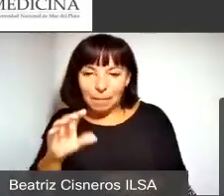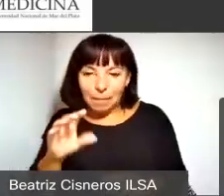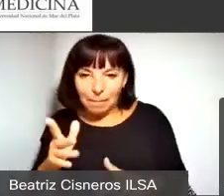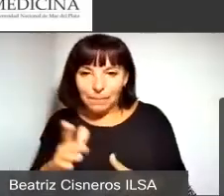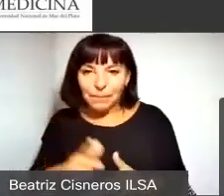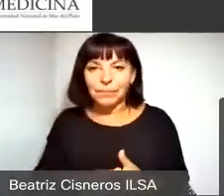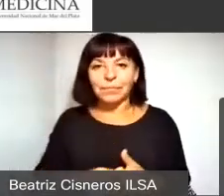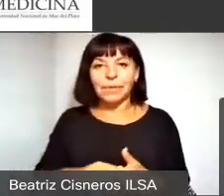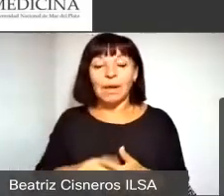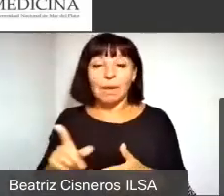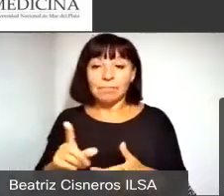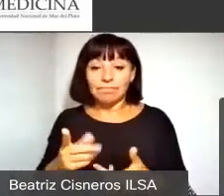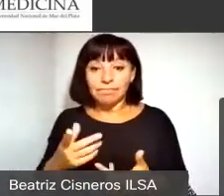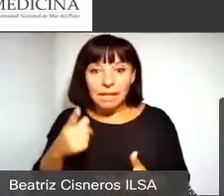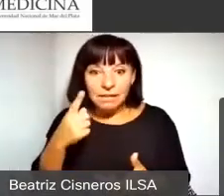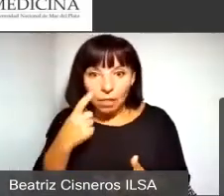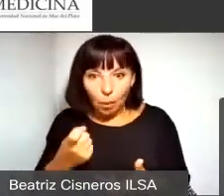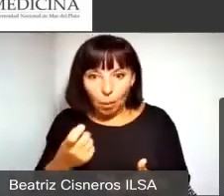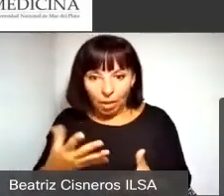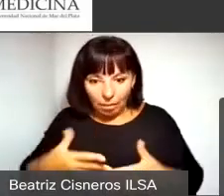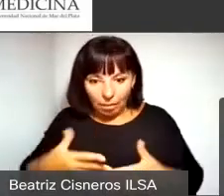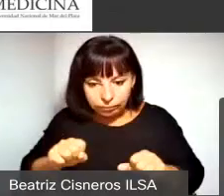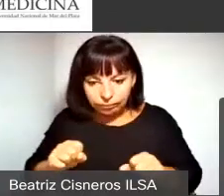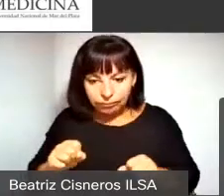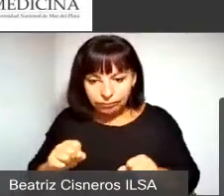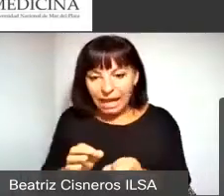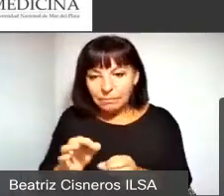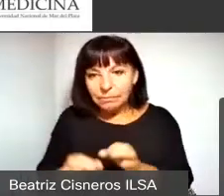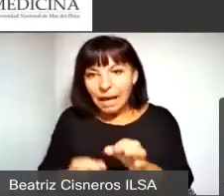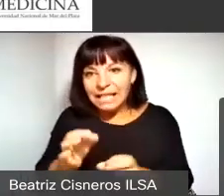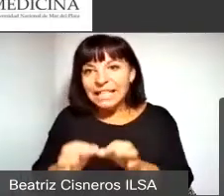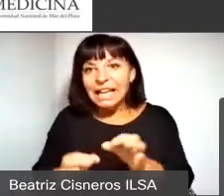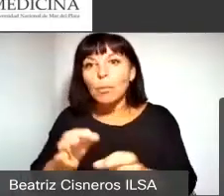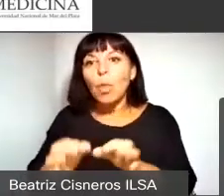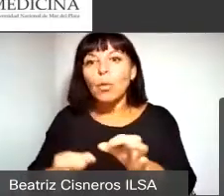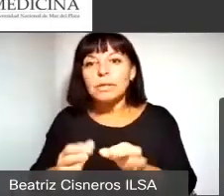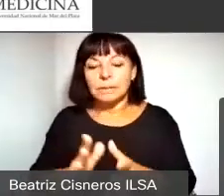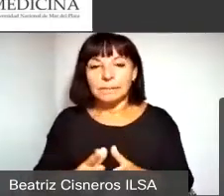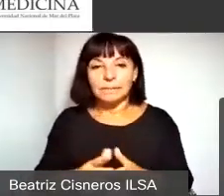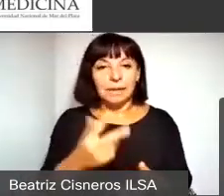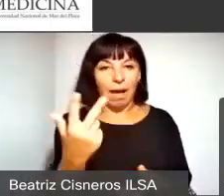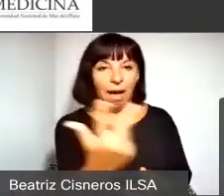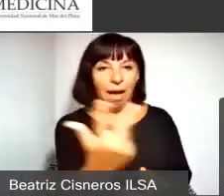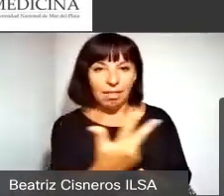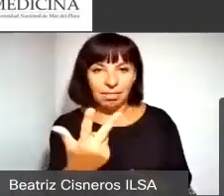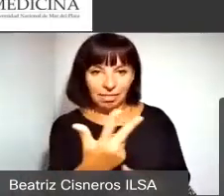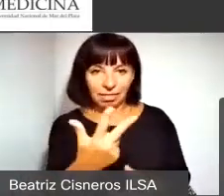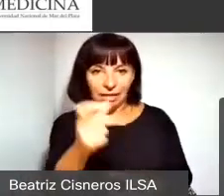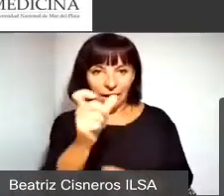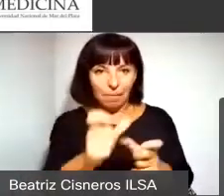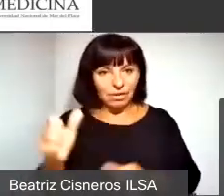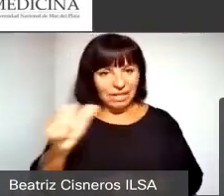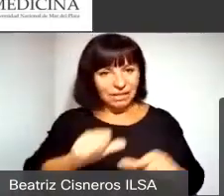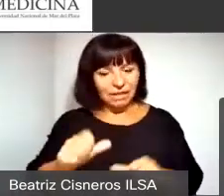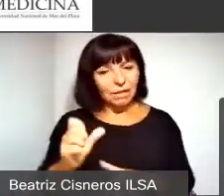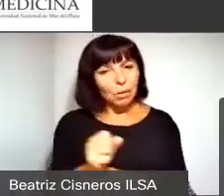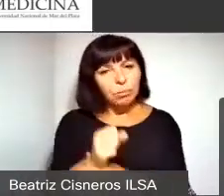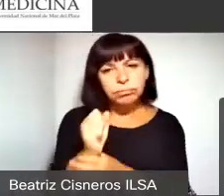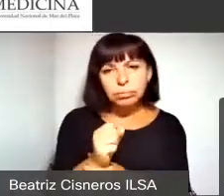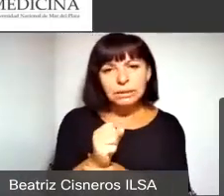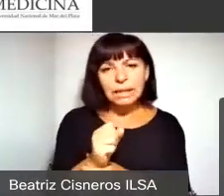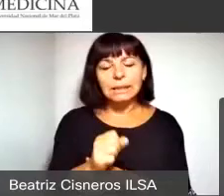3 postulados o principios. Llamémosle principios. El primer principio dice